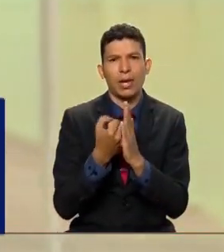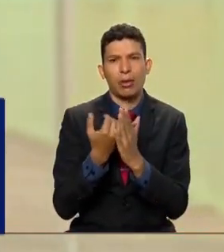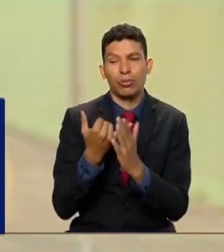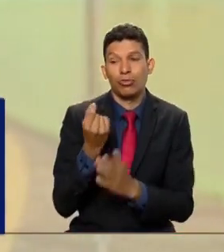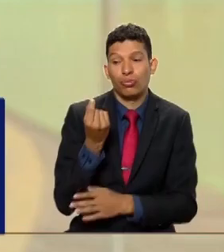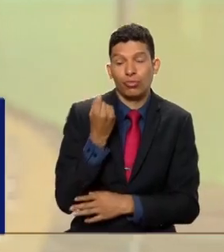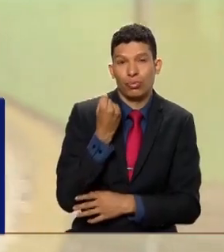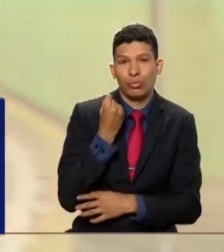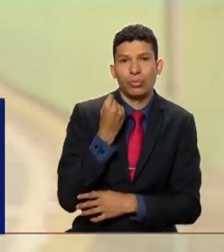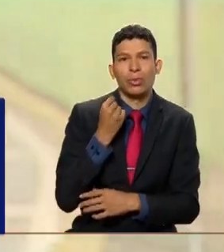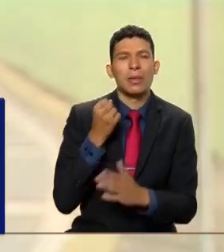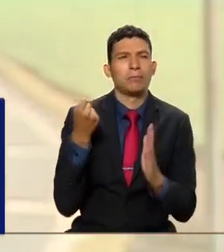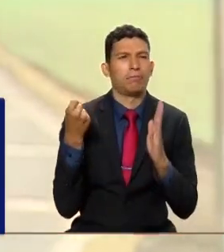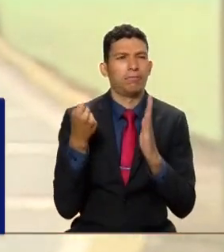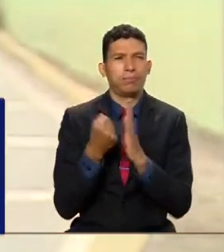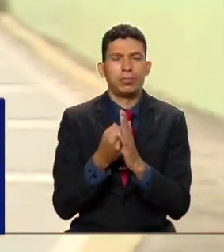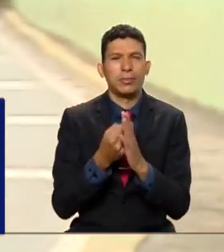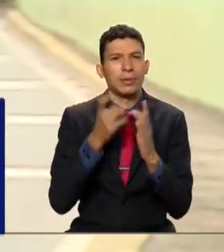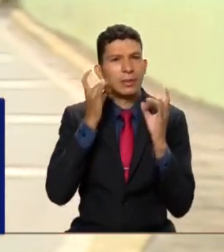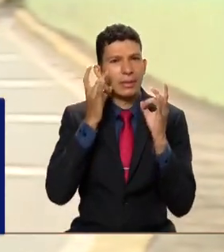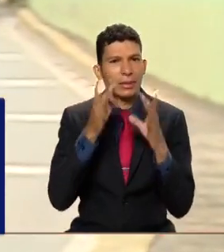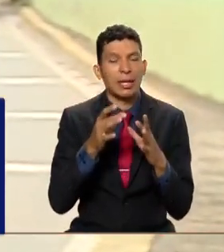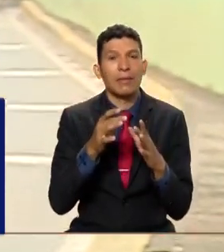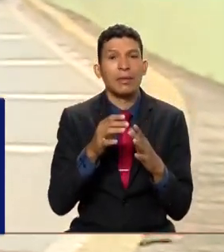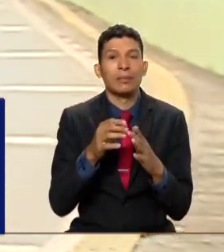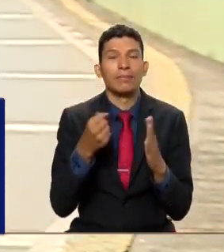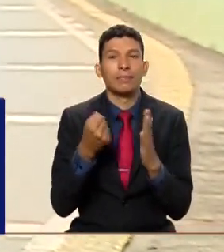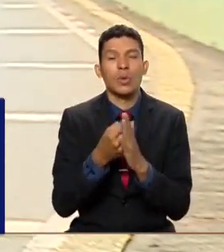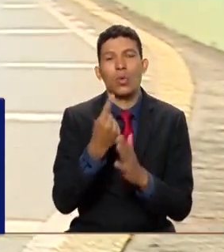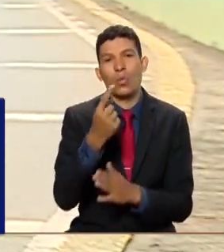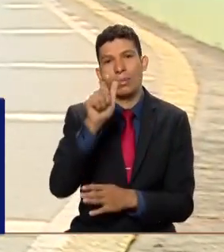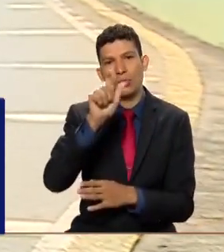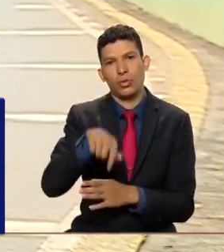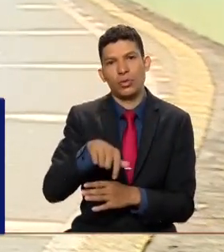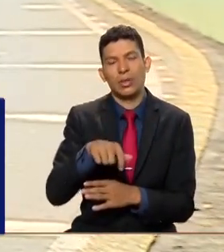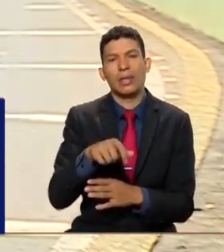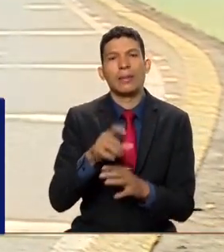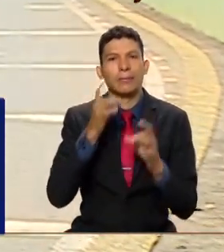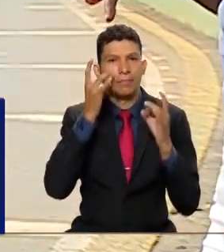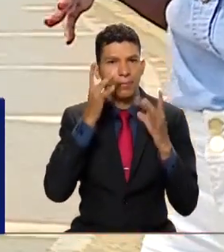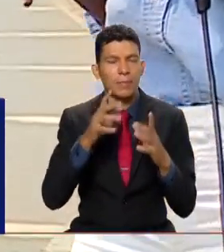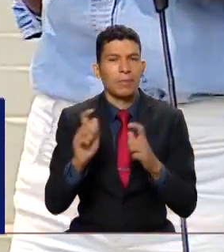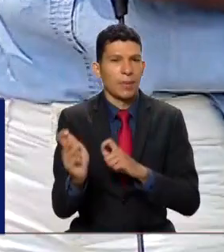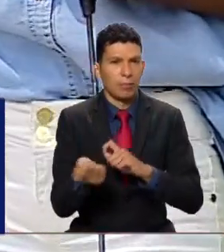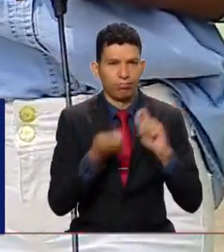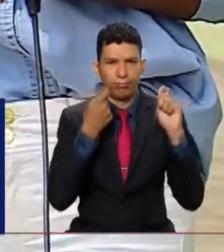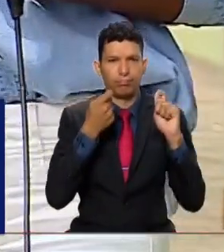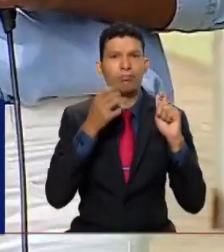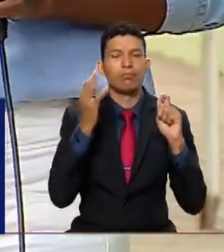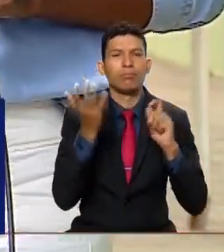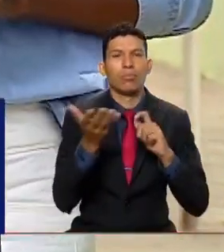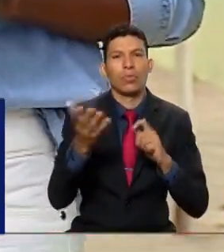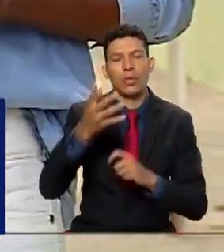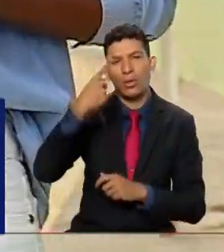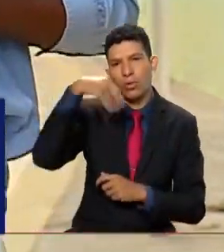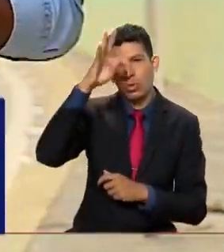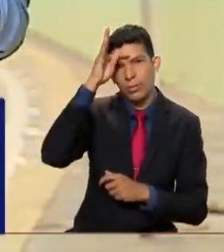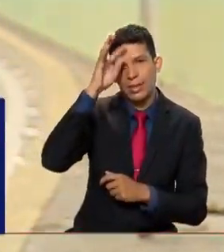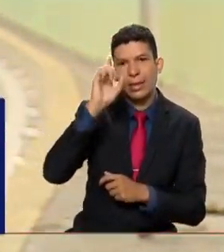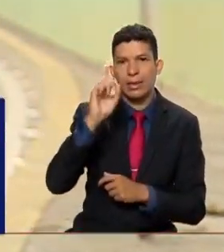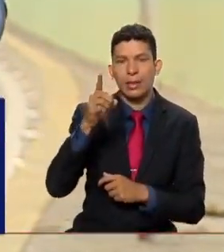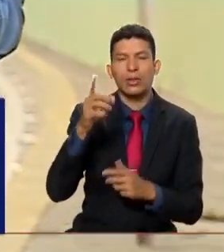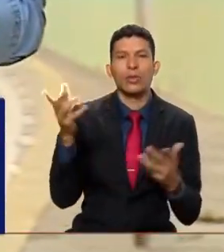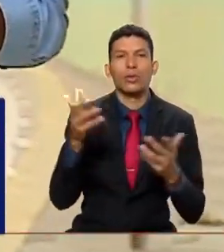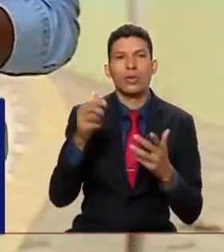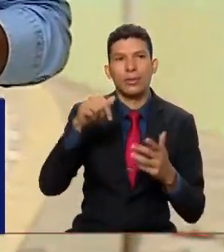2 horas un accidente que dejó lesionada a una persona, misma que tuvo que ser trasladada a una clínica